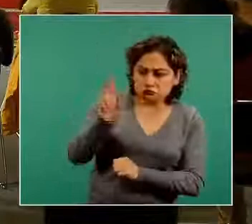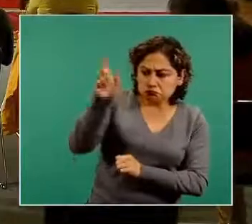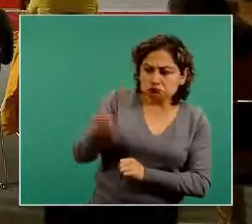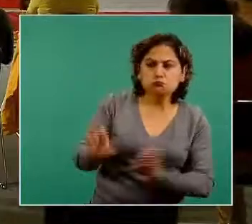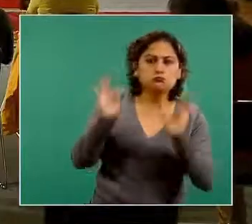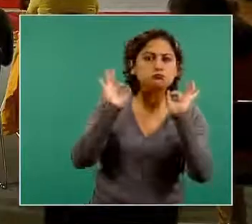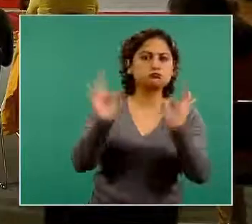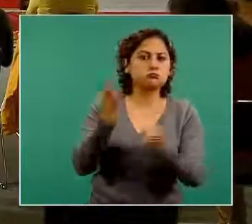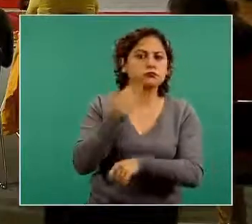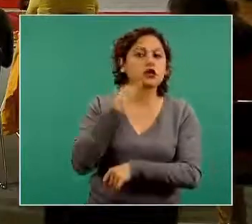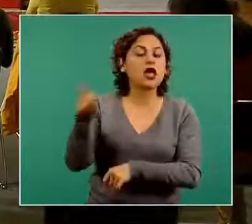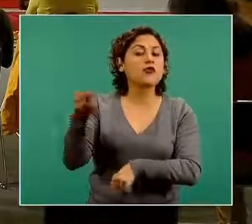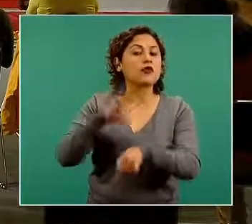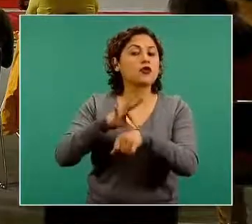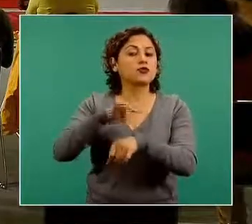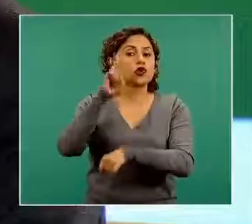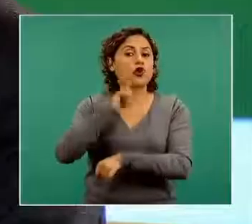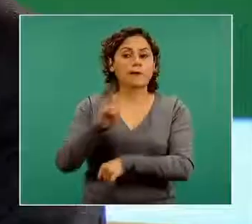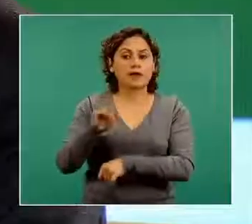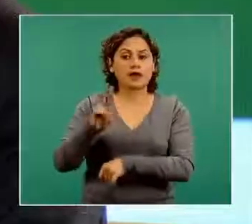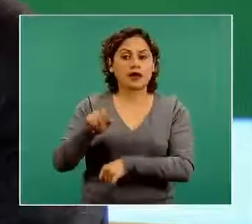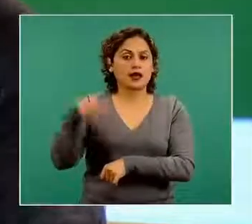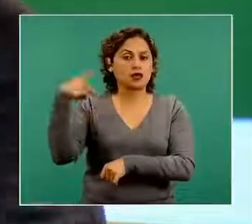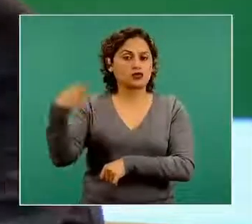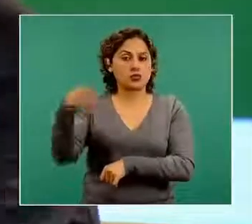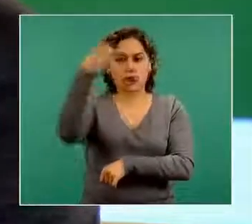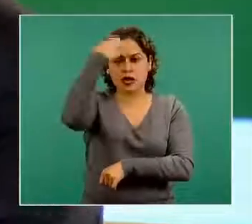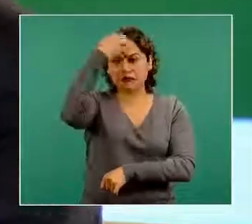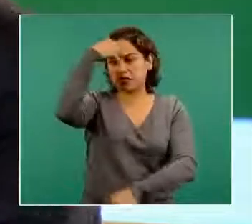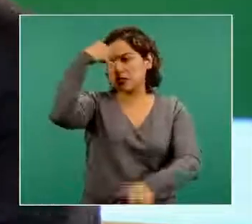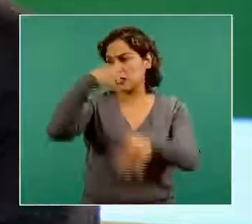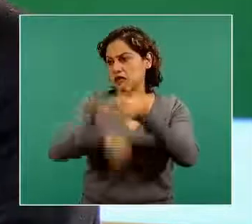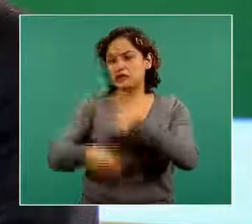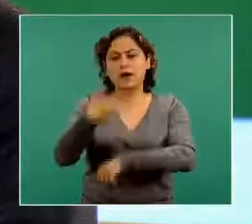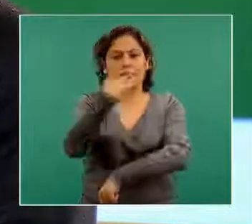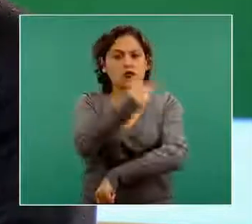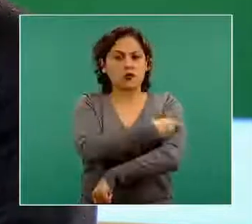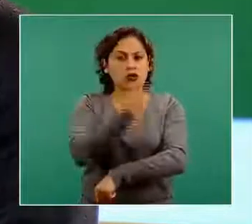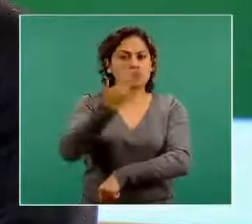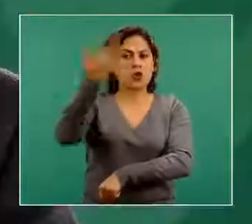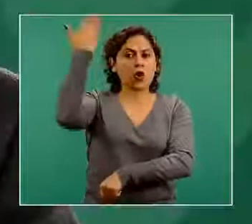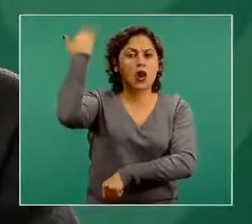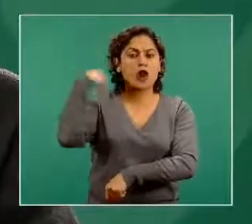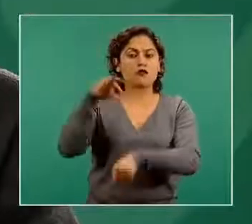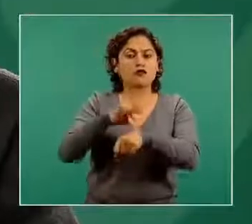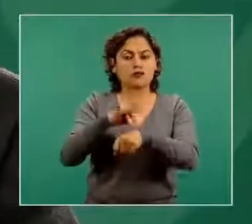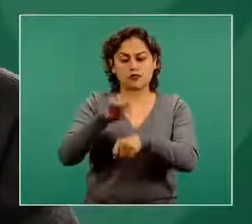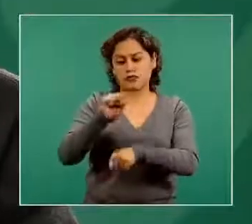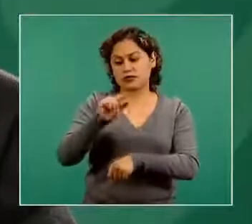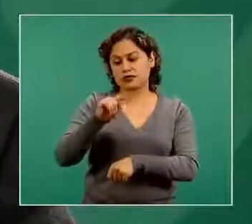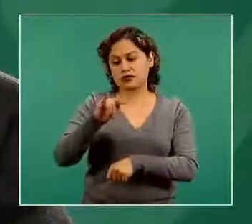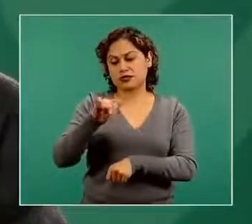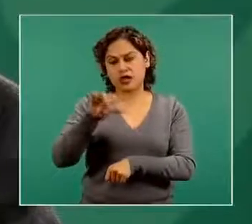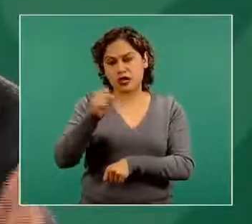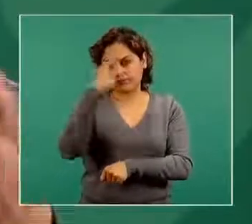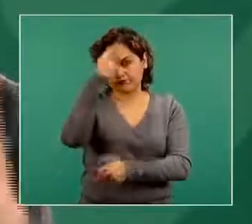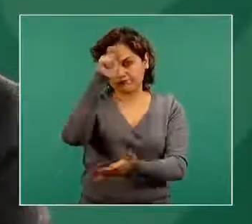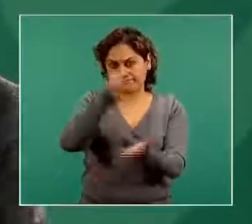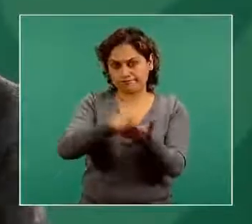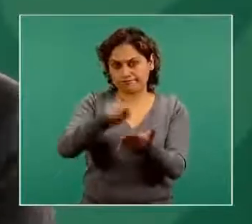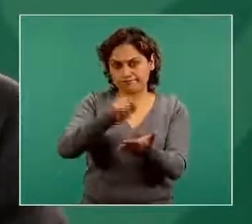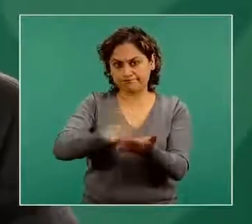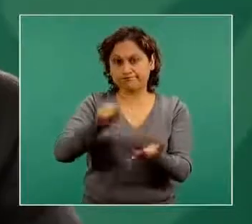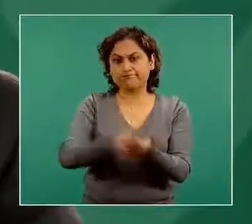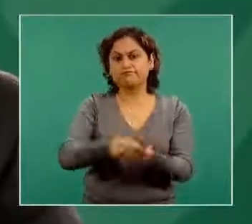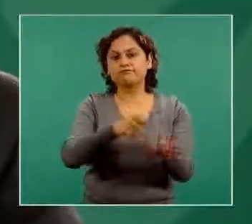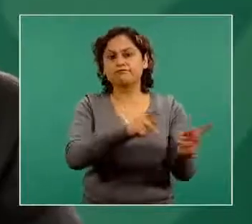doctora Veras tiene una gran experiencia en el tema de vacunación. Cuando el doctor Santos estableció el programa de vacunación, ella